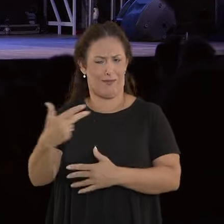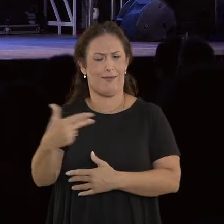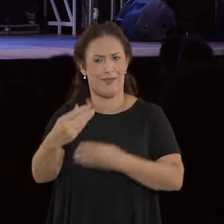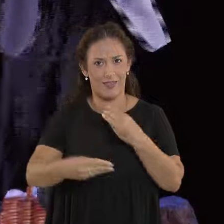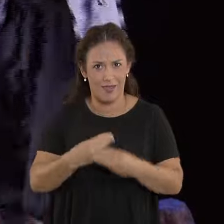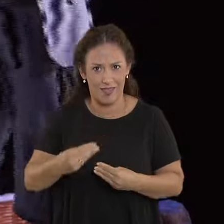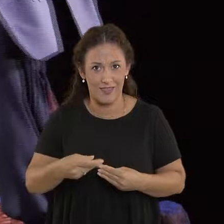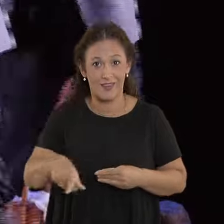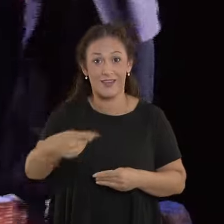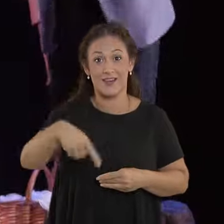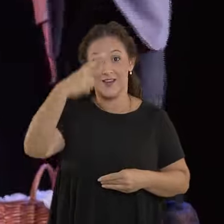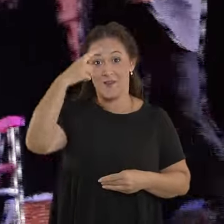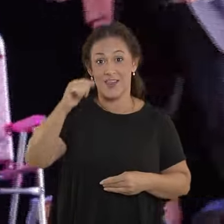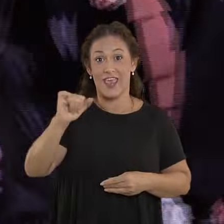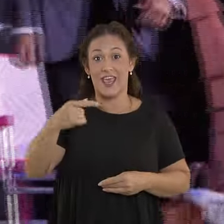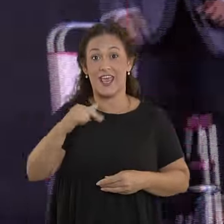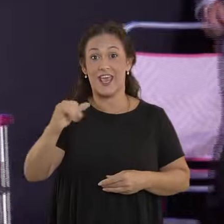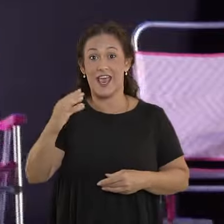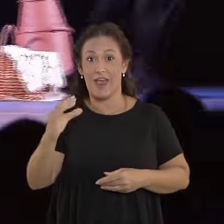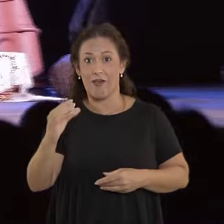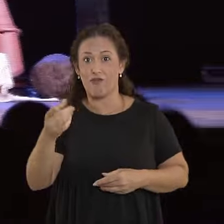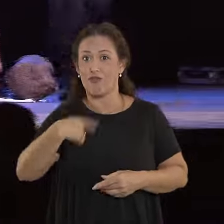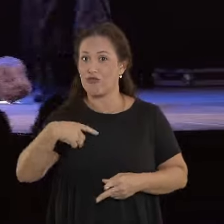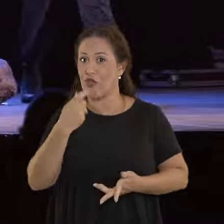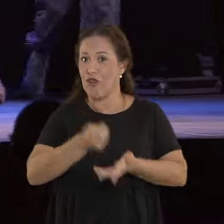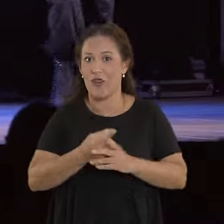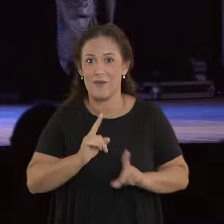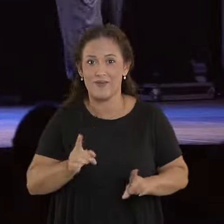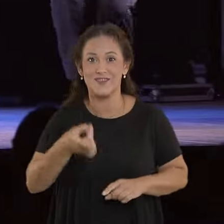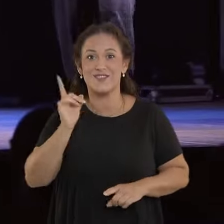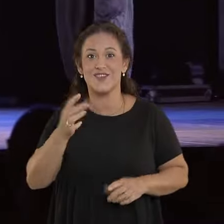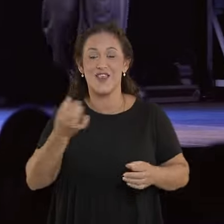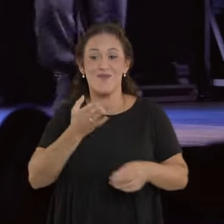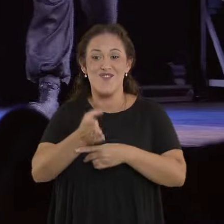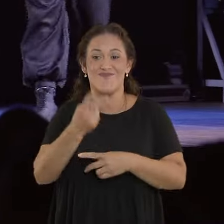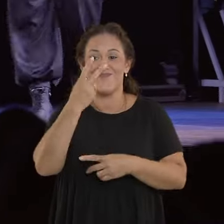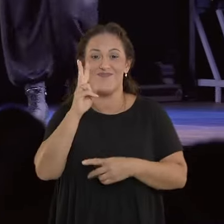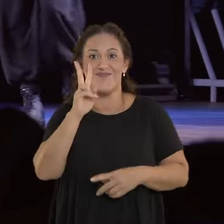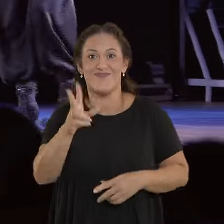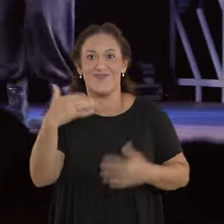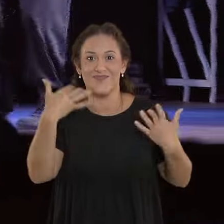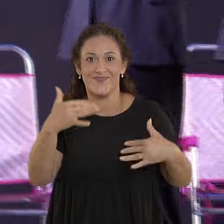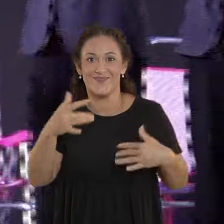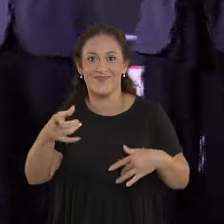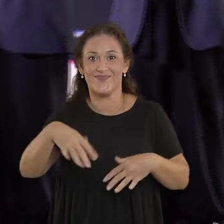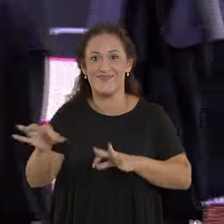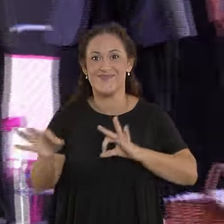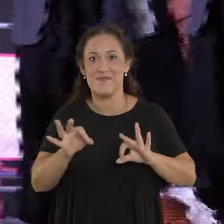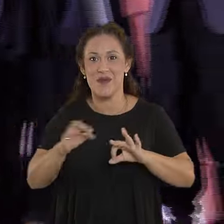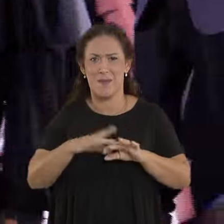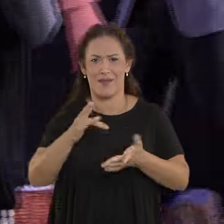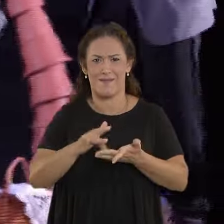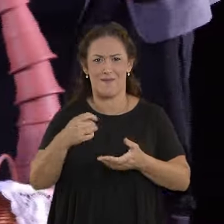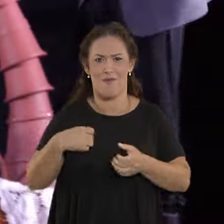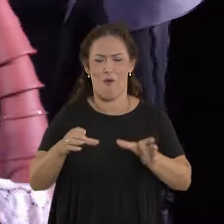del chiste. Recuerden, en IJIC incluido no tributamos. Tan solo tenemos que reírnos. Prepárense para partirse con